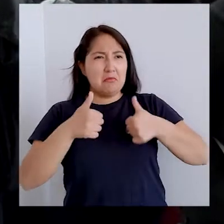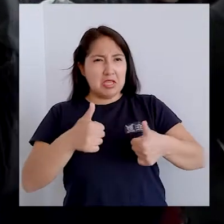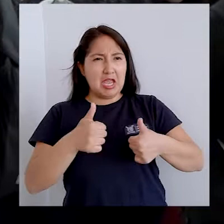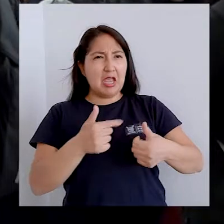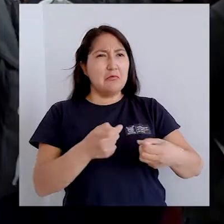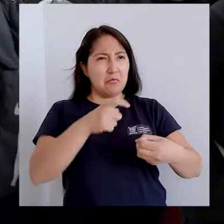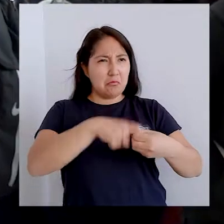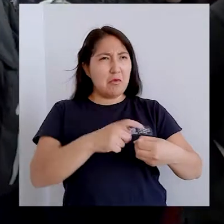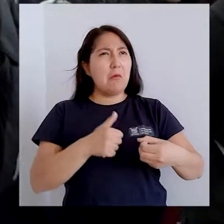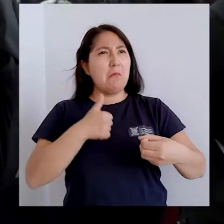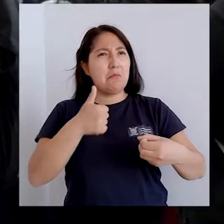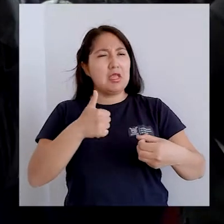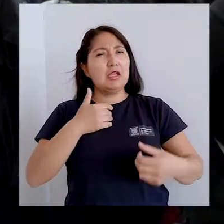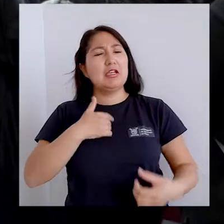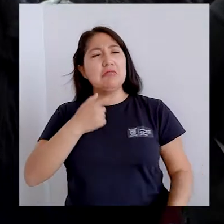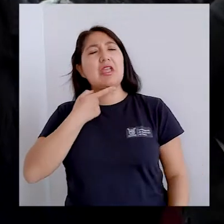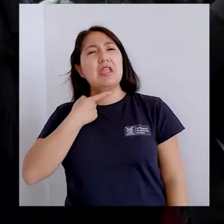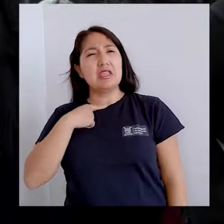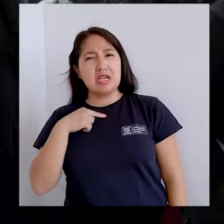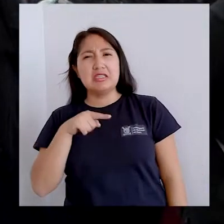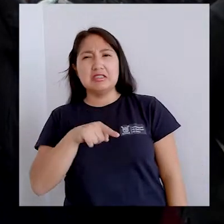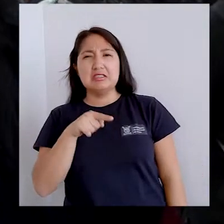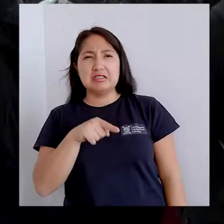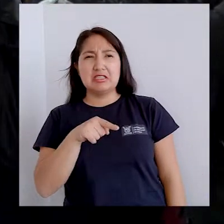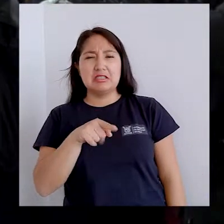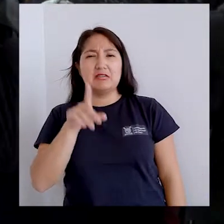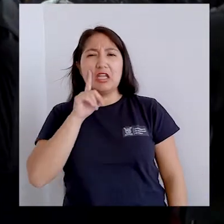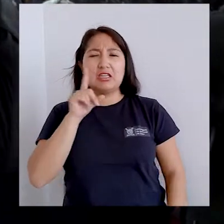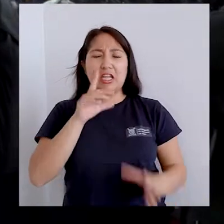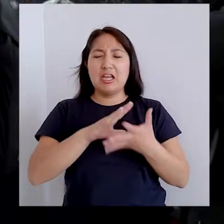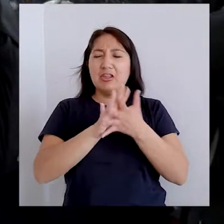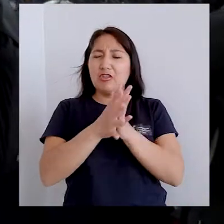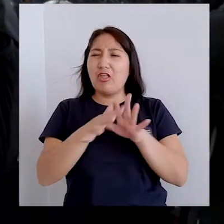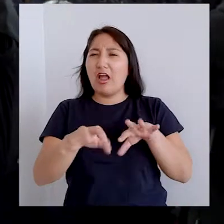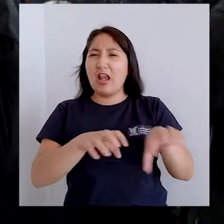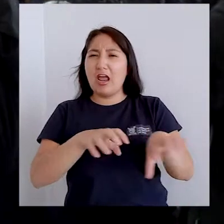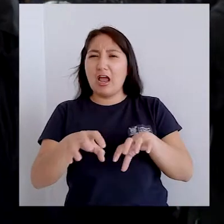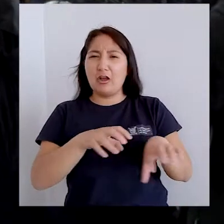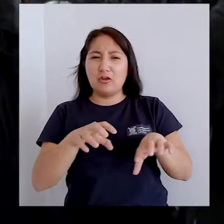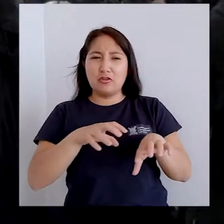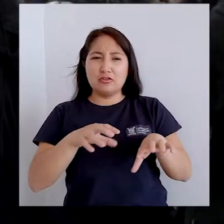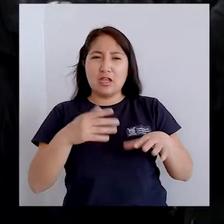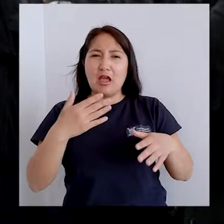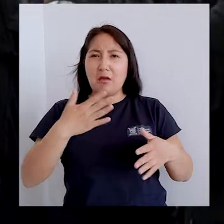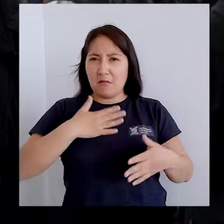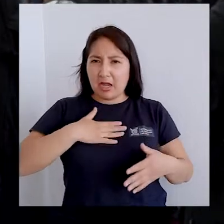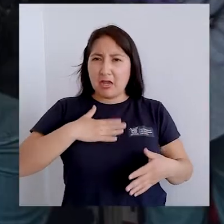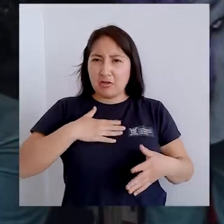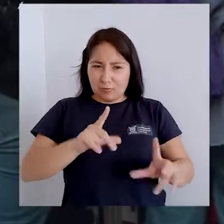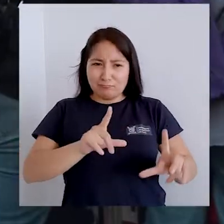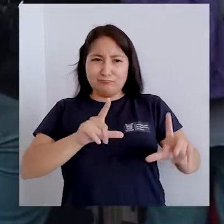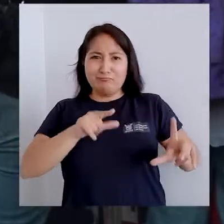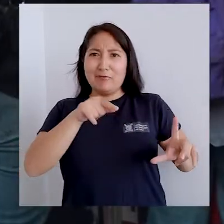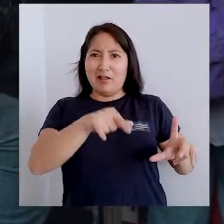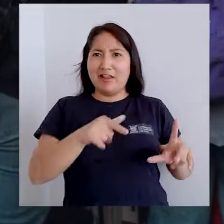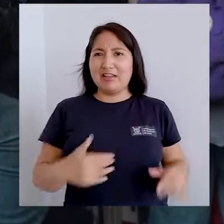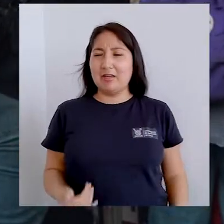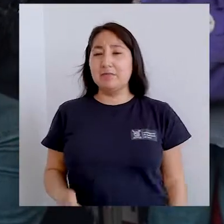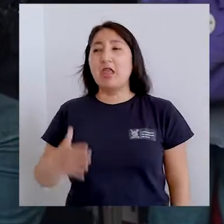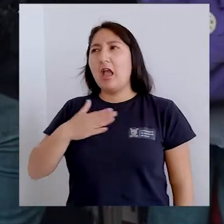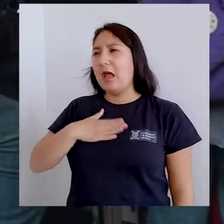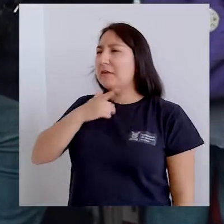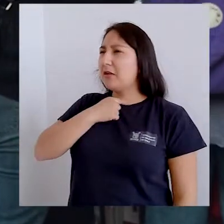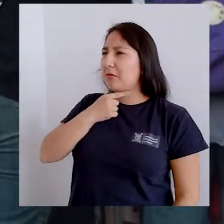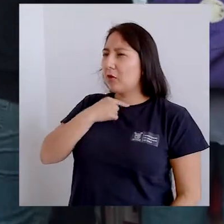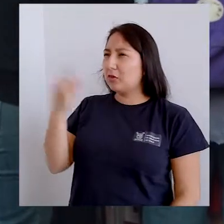pruebas. Y me parece interesante que tiene, además, los implementos para pertenecer a esta carrera. La verdad me interesa